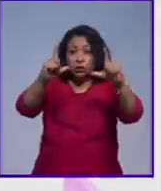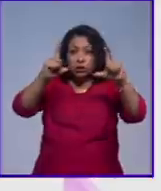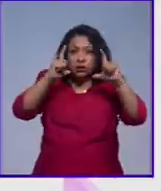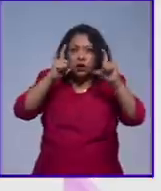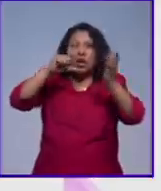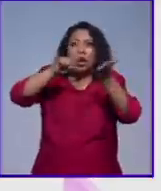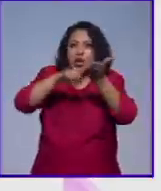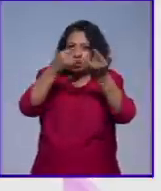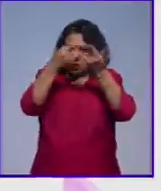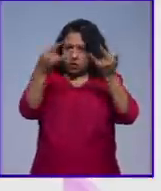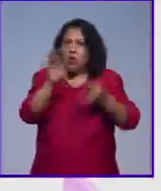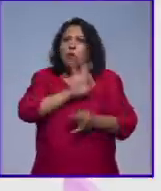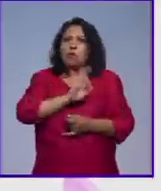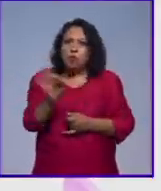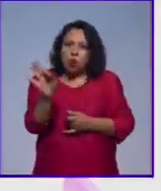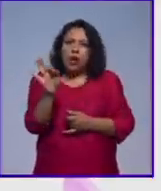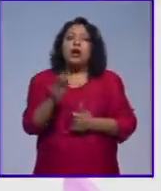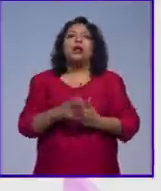historia.